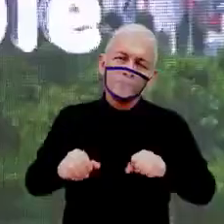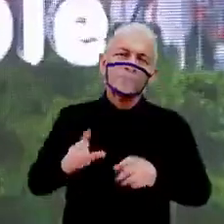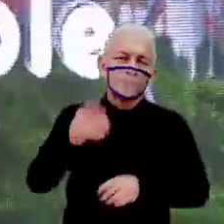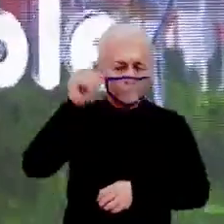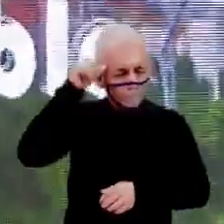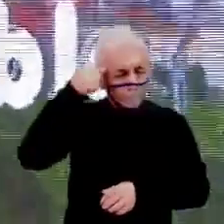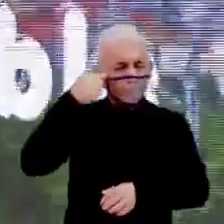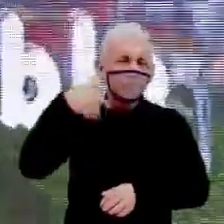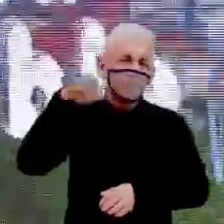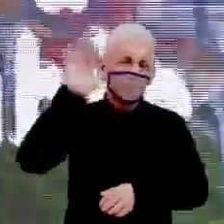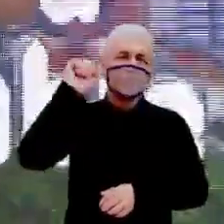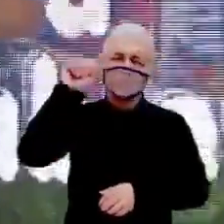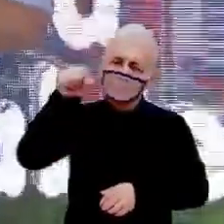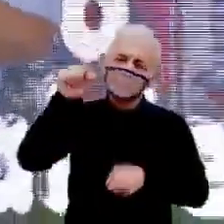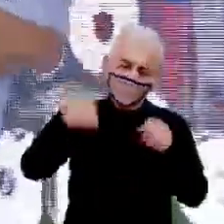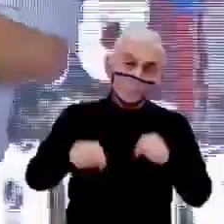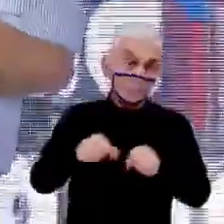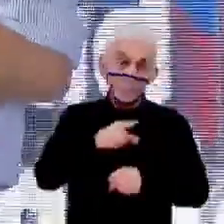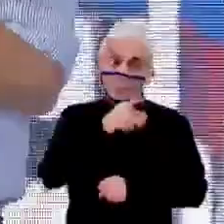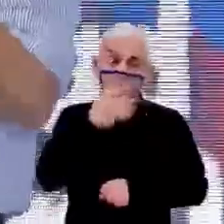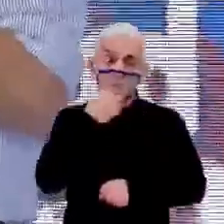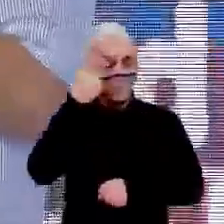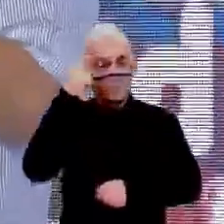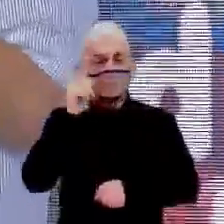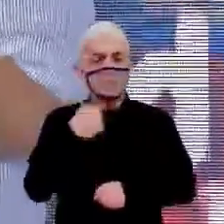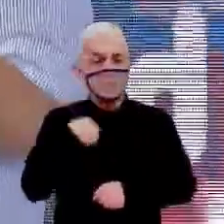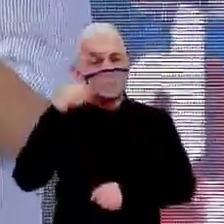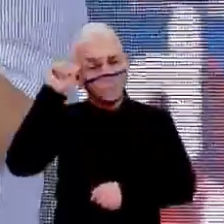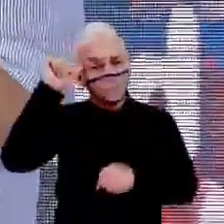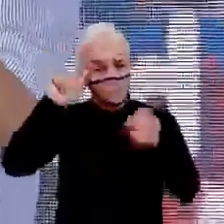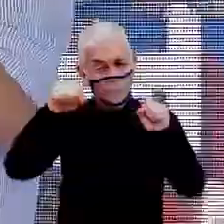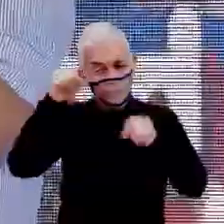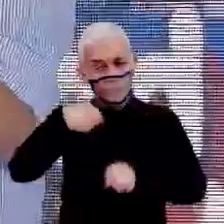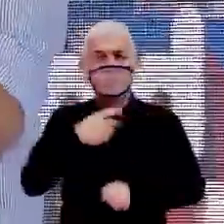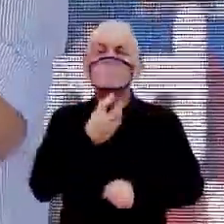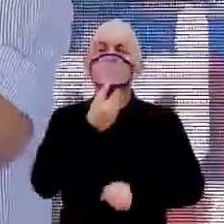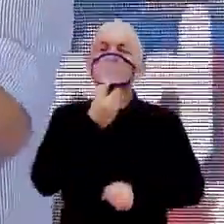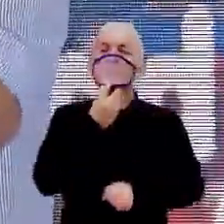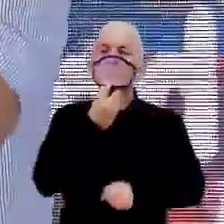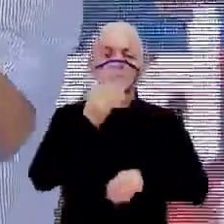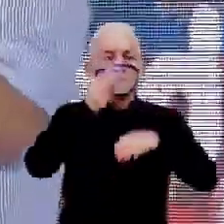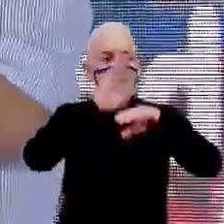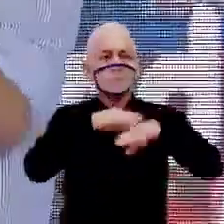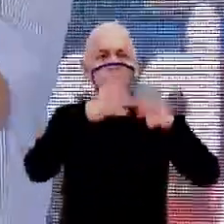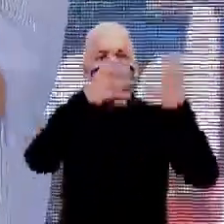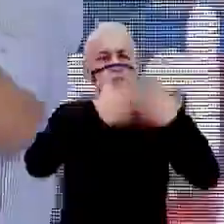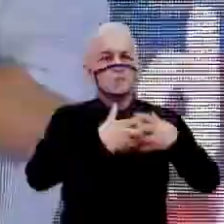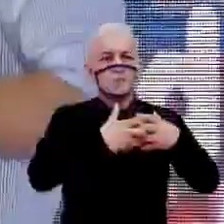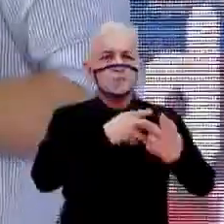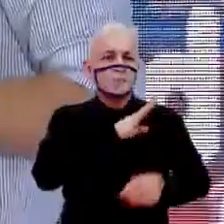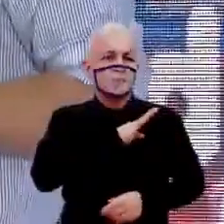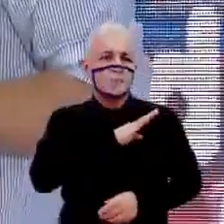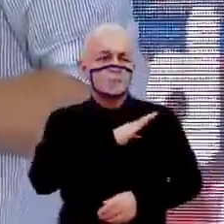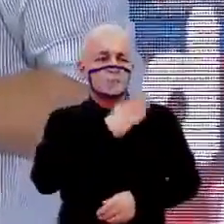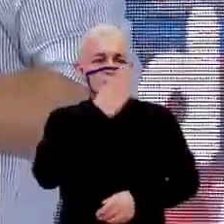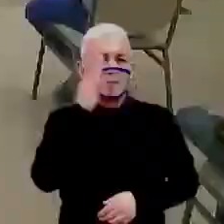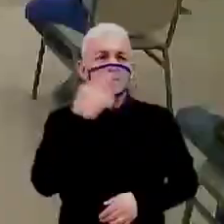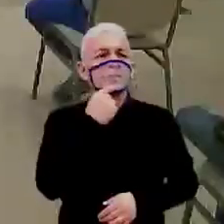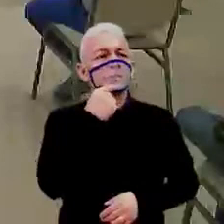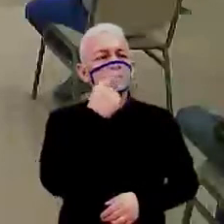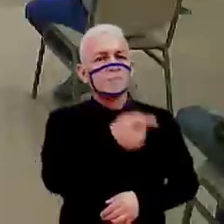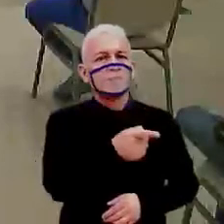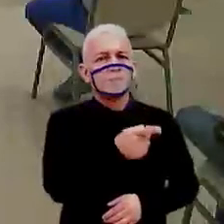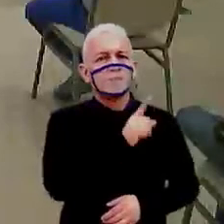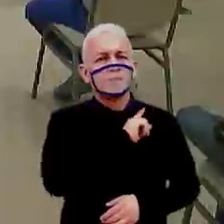acuerdo, de pronto él no se acuerda, que Alejandro Char mandó a llamar a un funcionario de la Alcaldía de Barranquilla